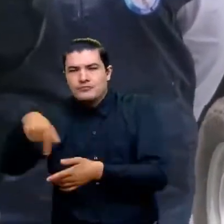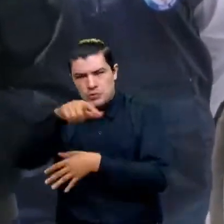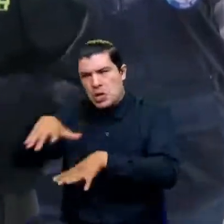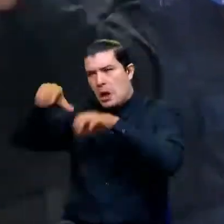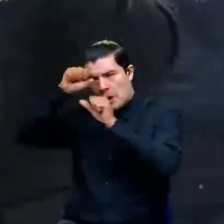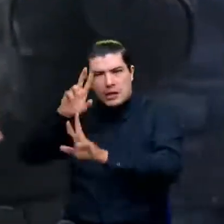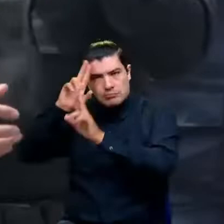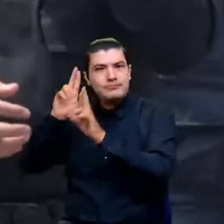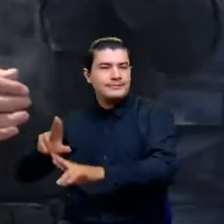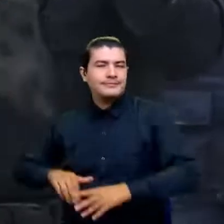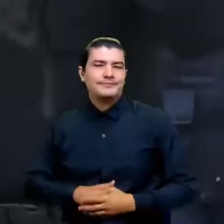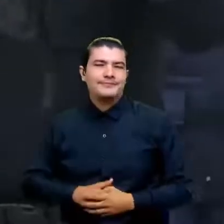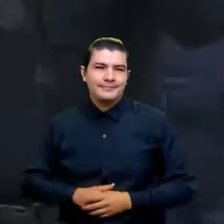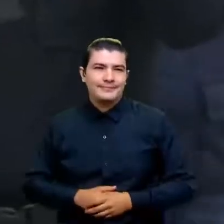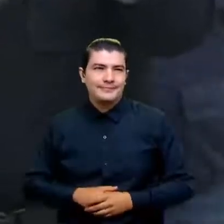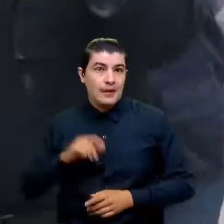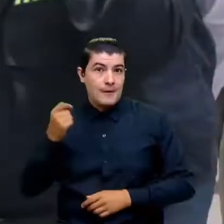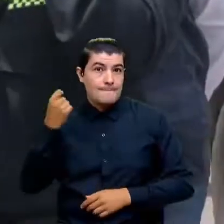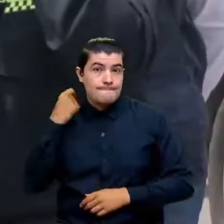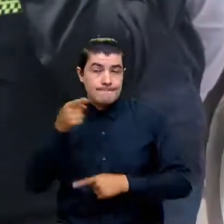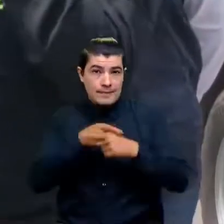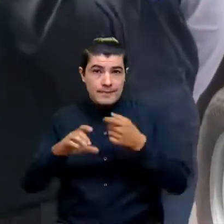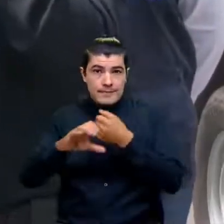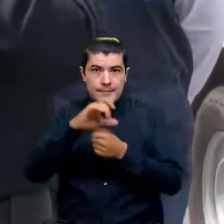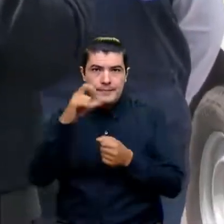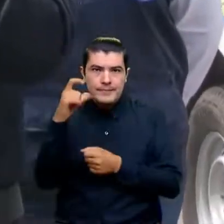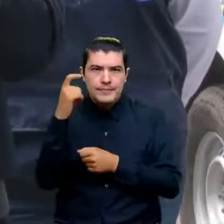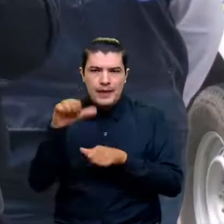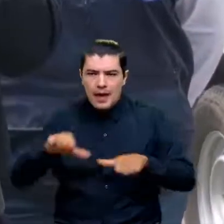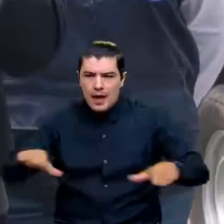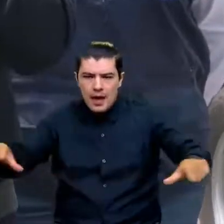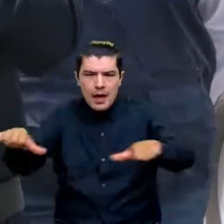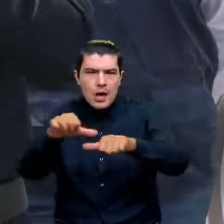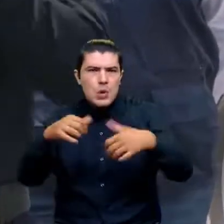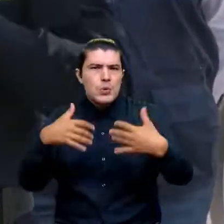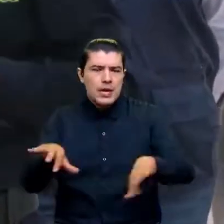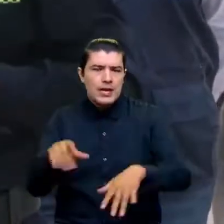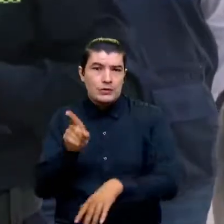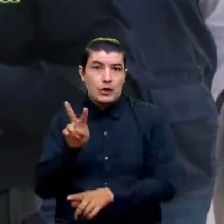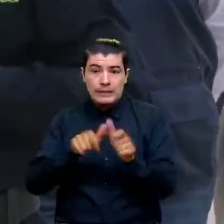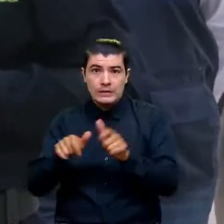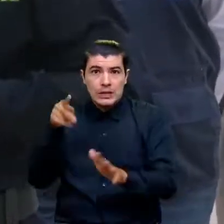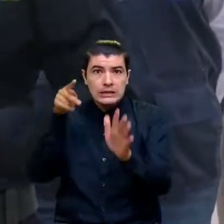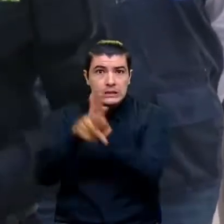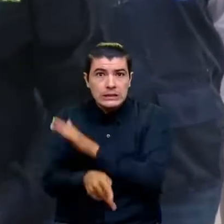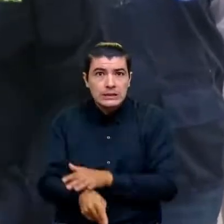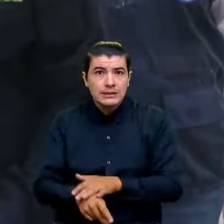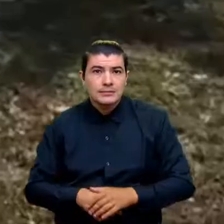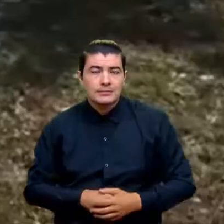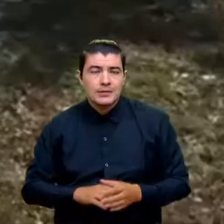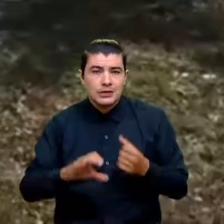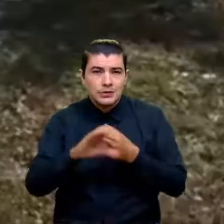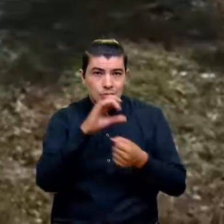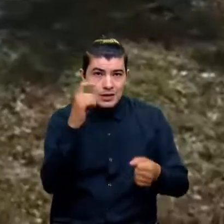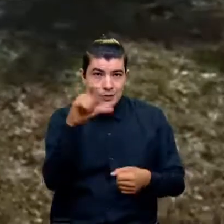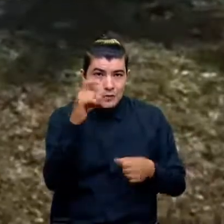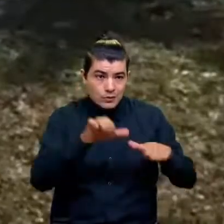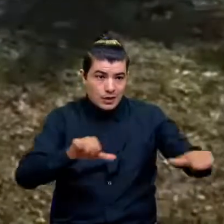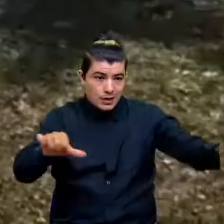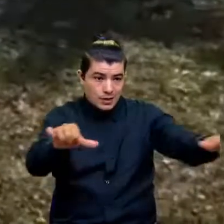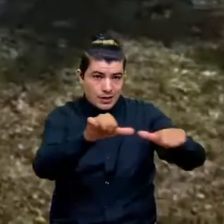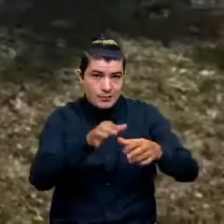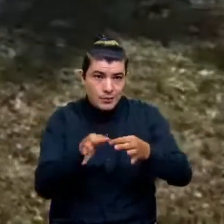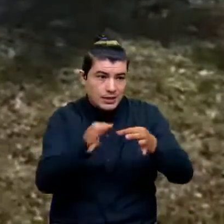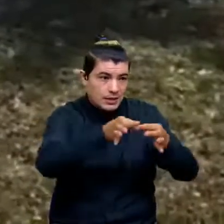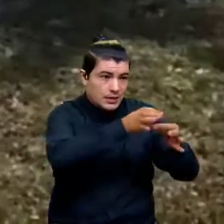que precisamente en la última semana en la ciudad de Cúcuta y su área metropolitana se presentaron más de 2 homicidios. En Cúcuta y el área